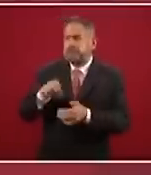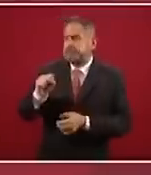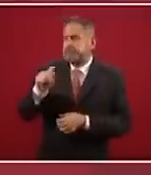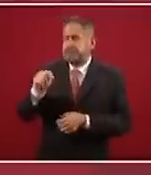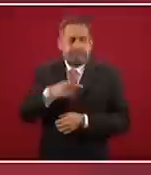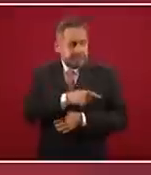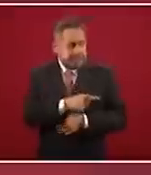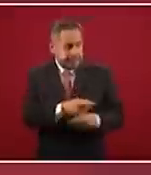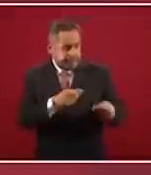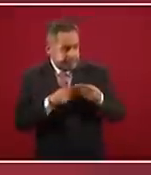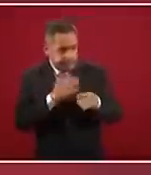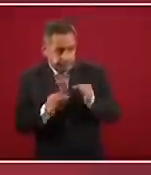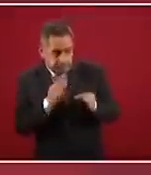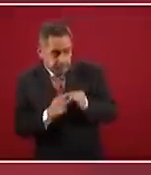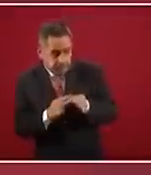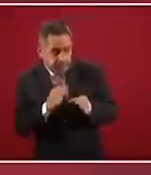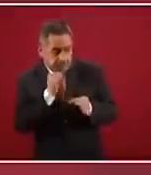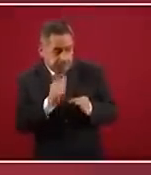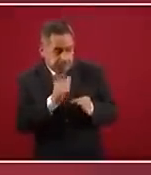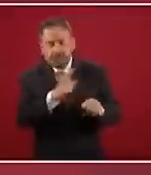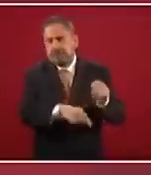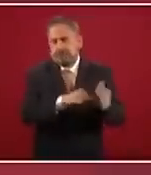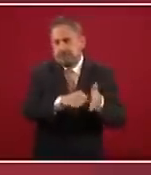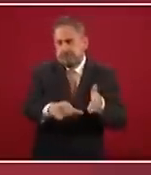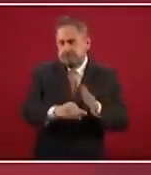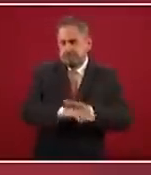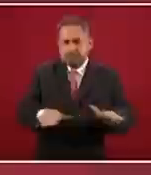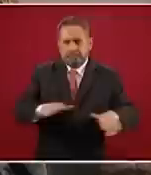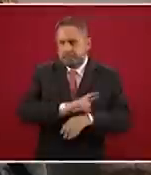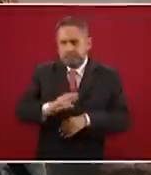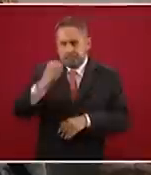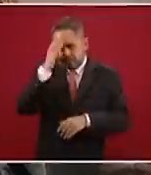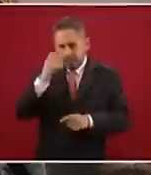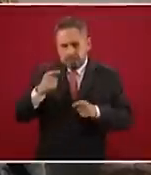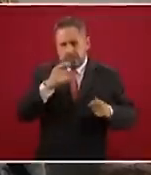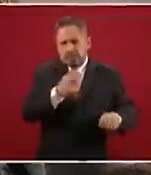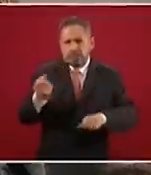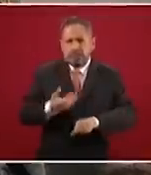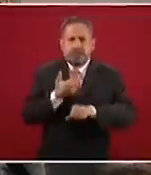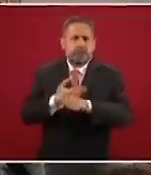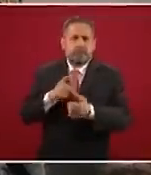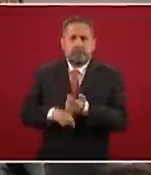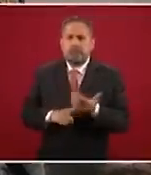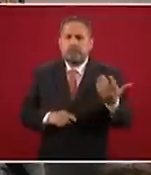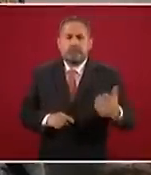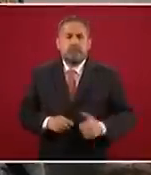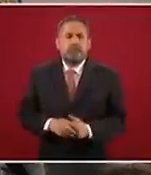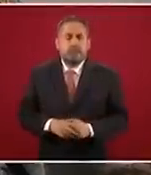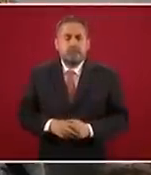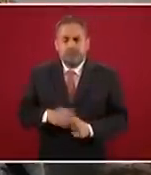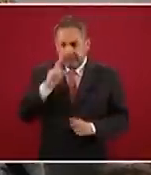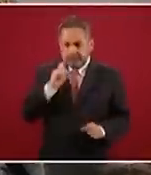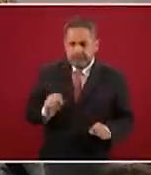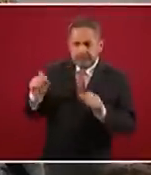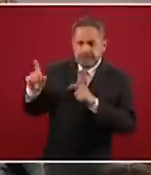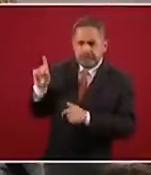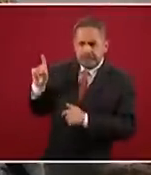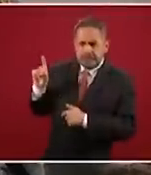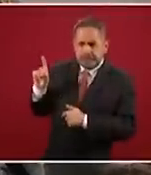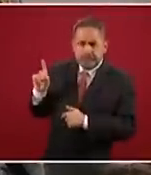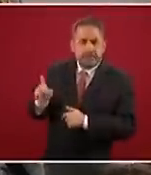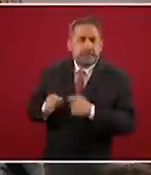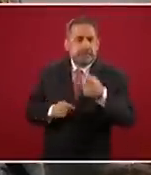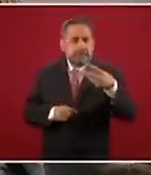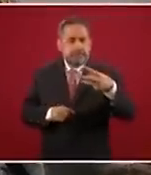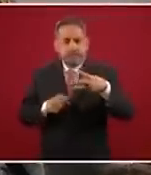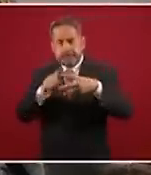negó esa toma de nota, ese reconocimiento como secretarios generales. Aquí lo volvemos a poner, son tres